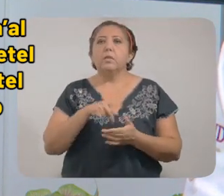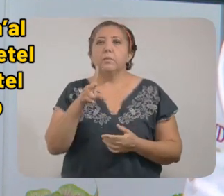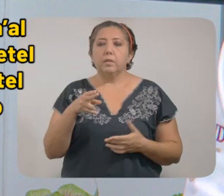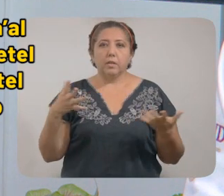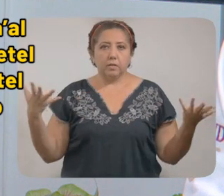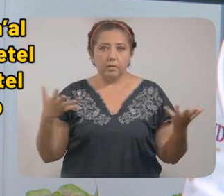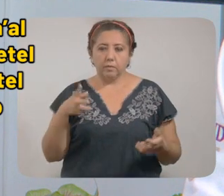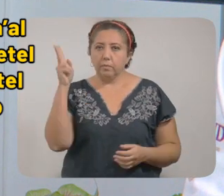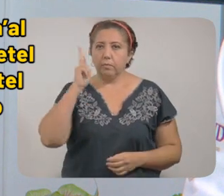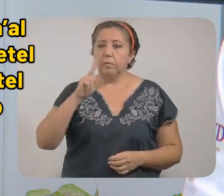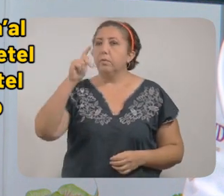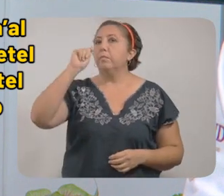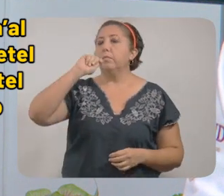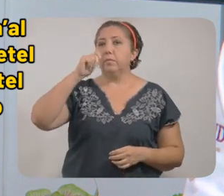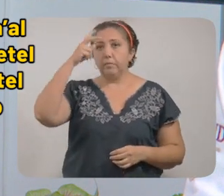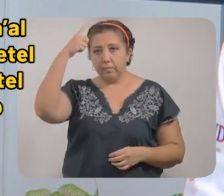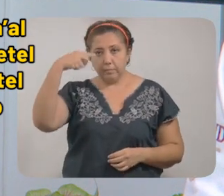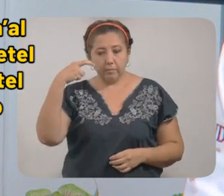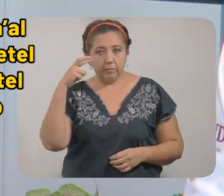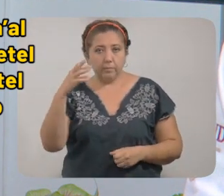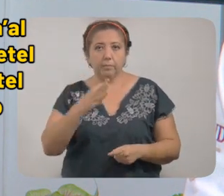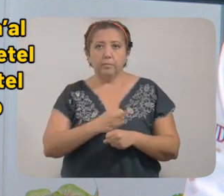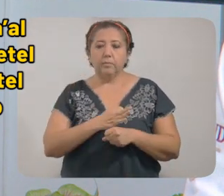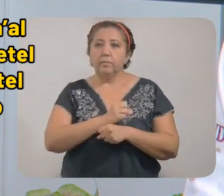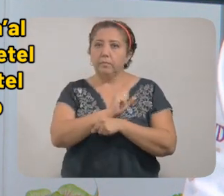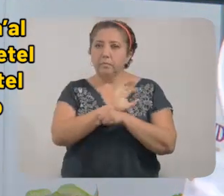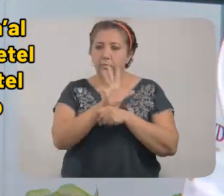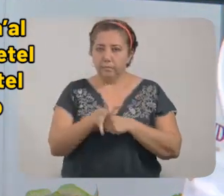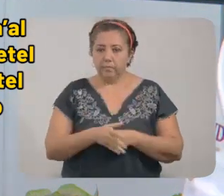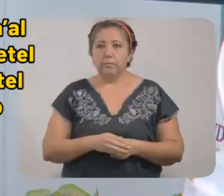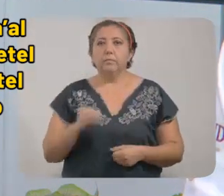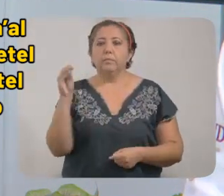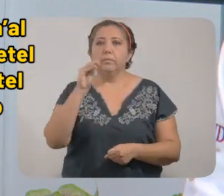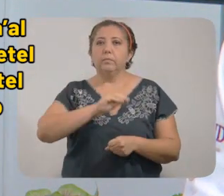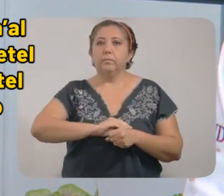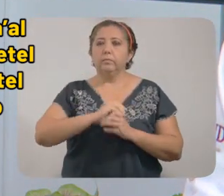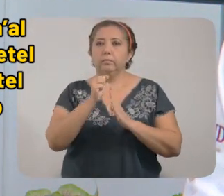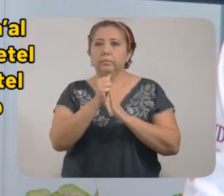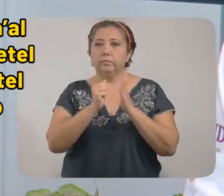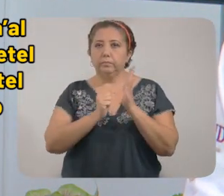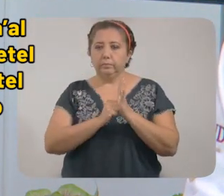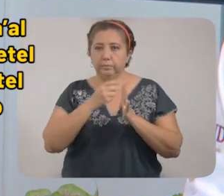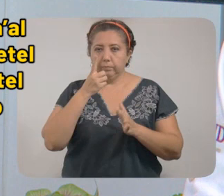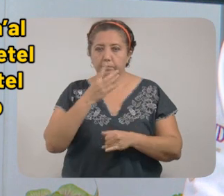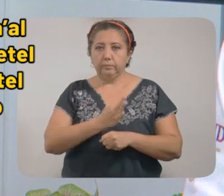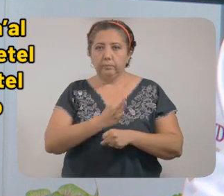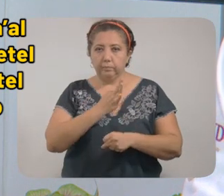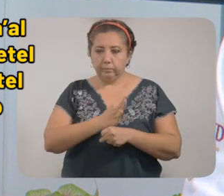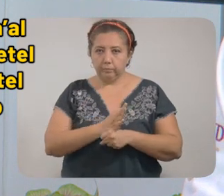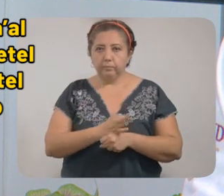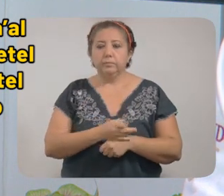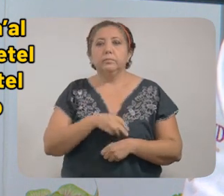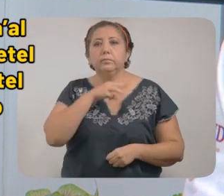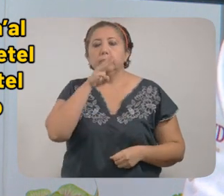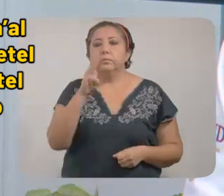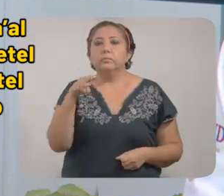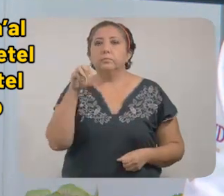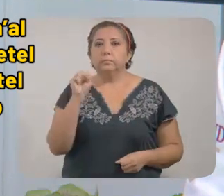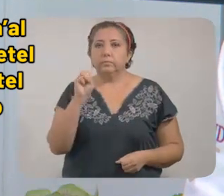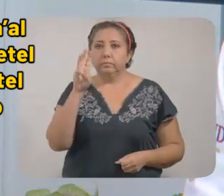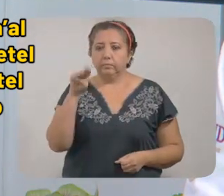para la toma de muestras para detección oportuna de coronavirus y la implementación de un sistema de rastreo oportuno vía mensajes